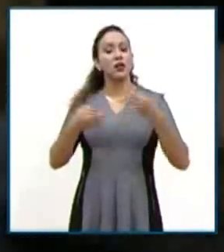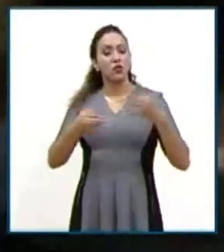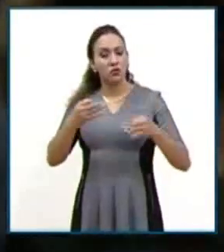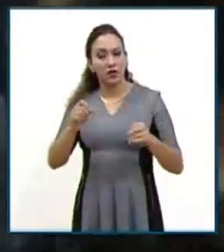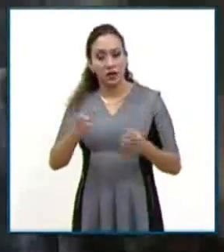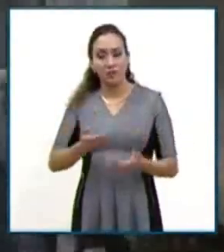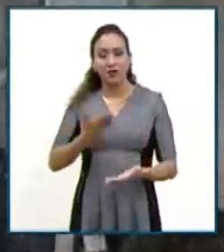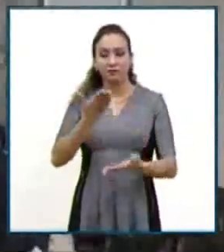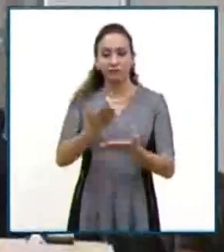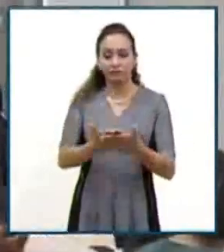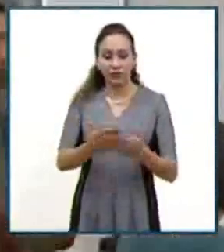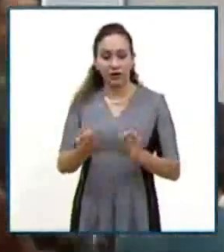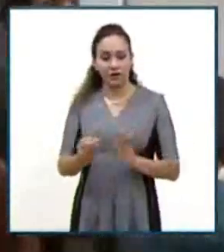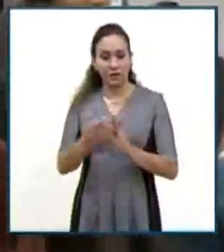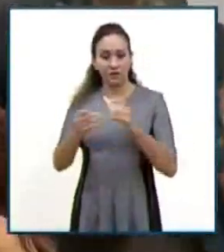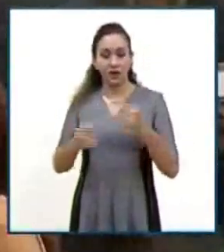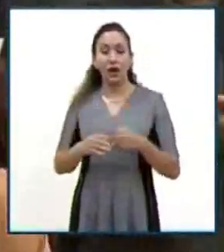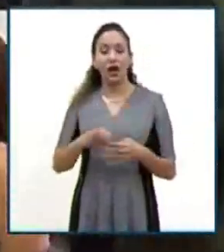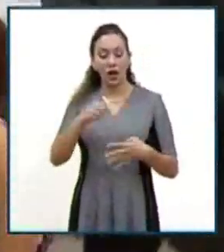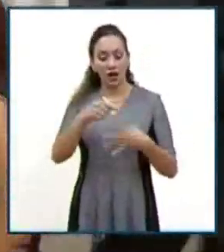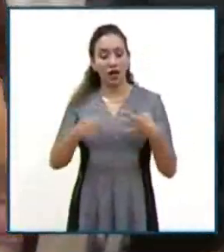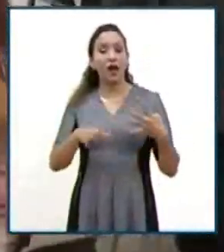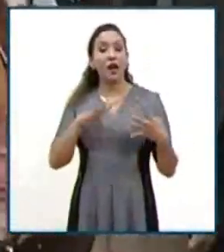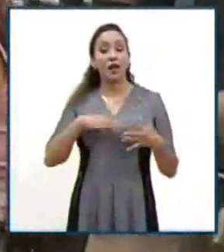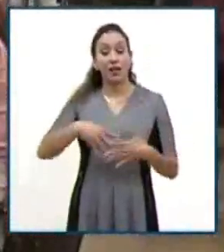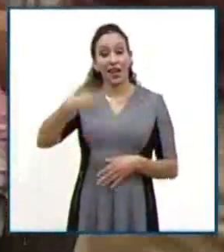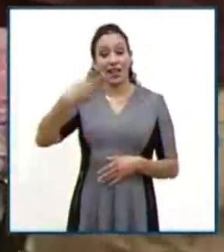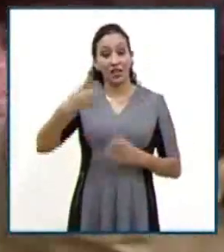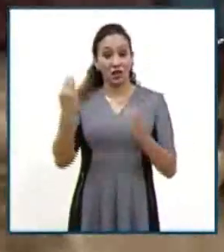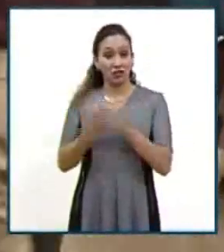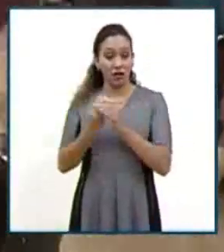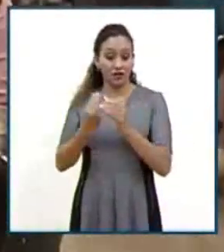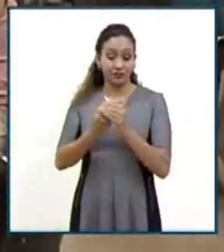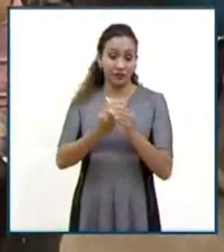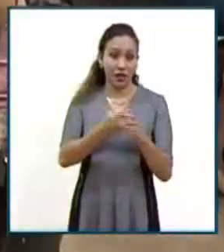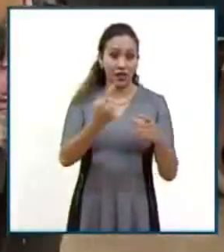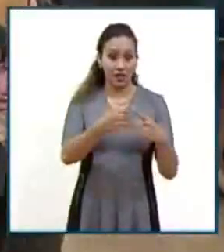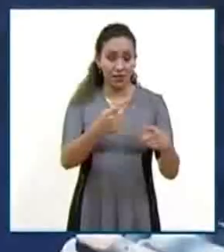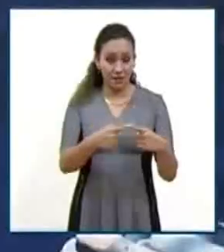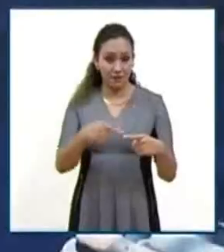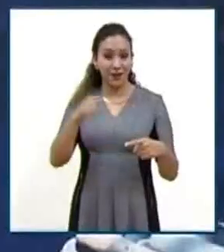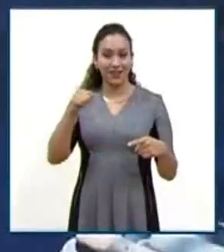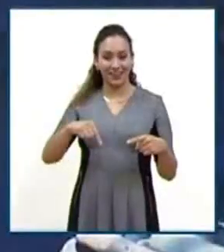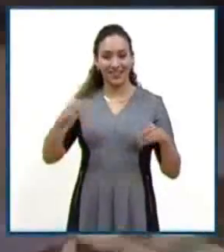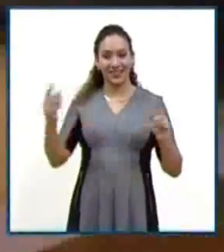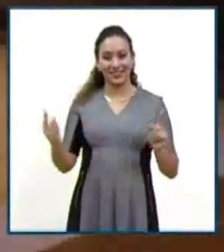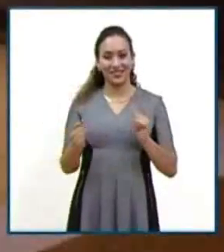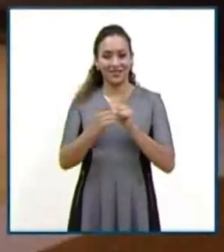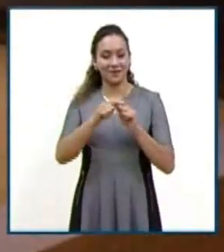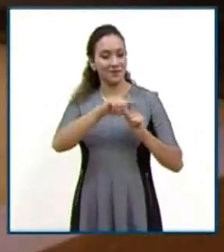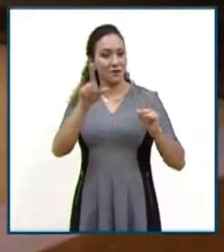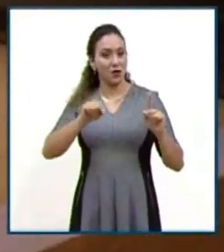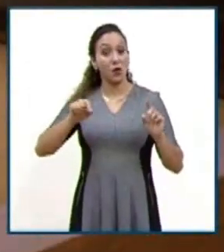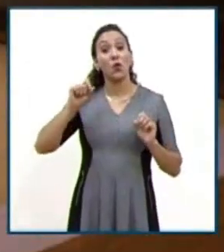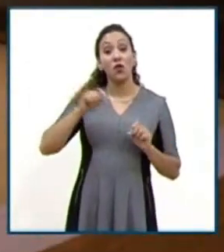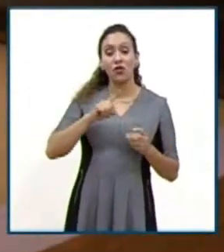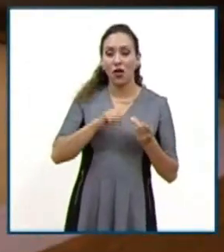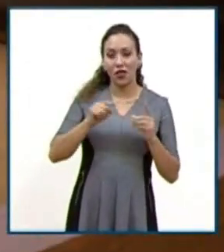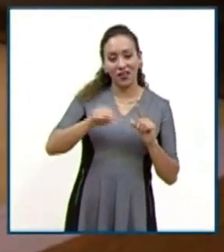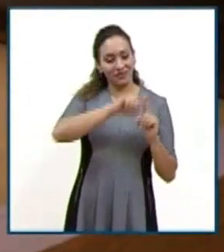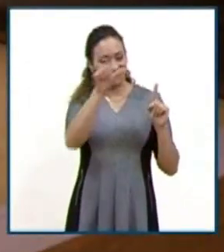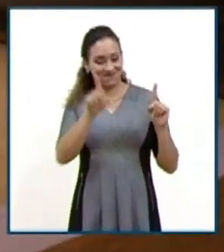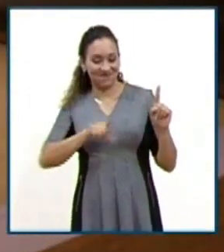cuentas. Hay que mencionar que en total se realizarán 14 sesiones de este Encuentro Nacional en todo el país. Es la información